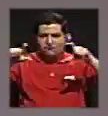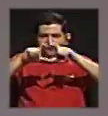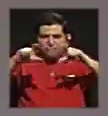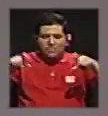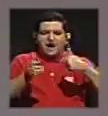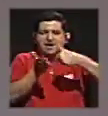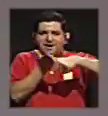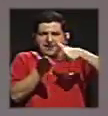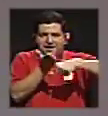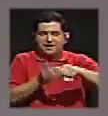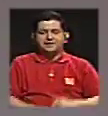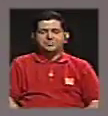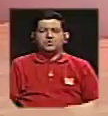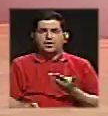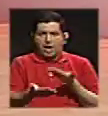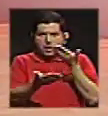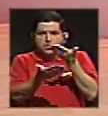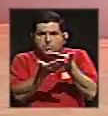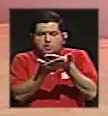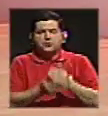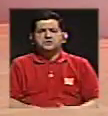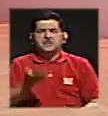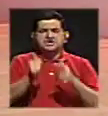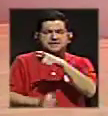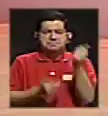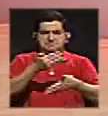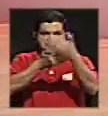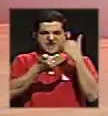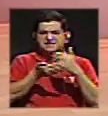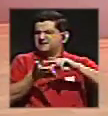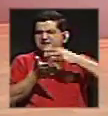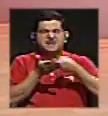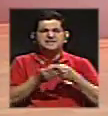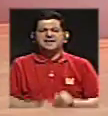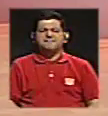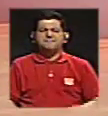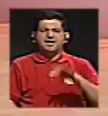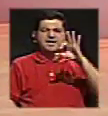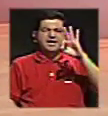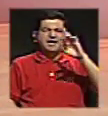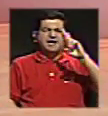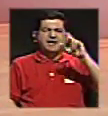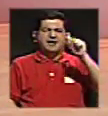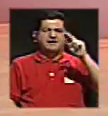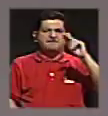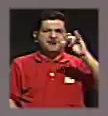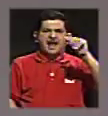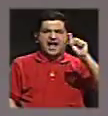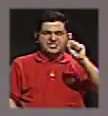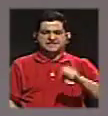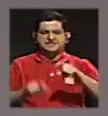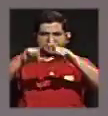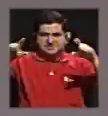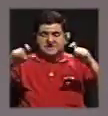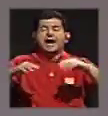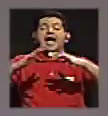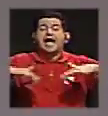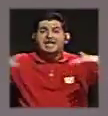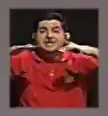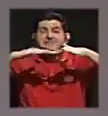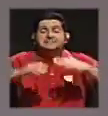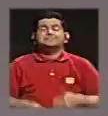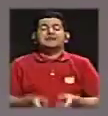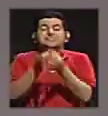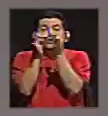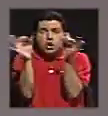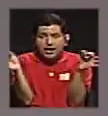que es lo que propuso recién hace unos meses en qué consiste las franjas básicamente en un espacio